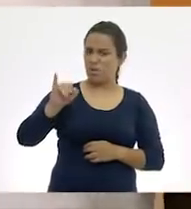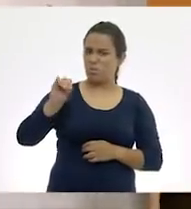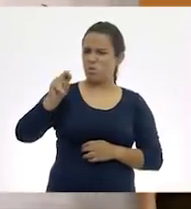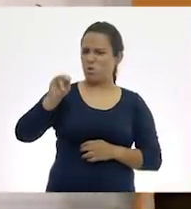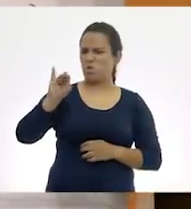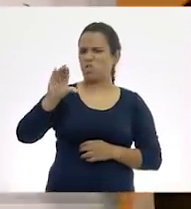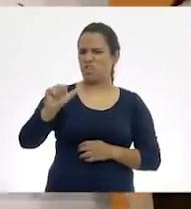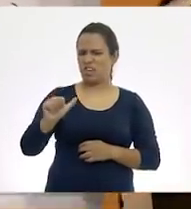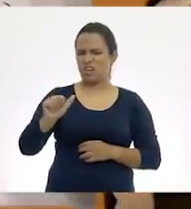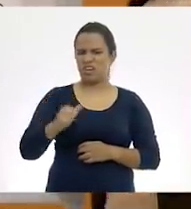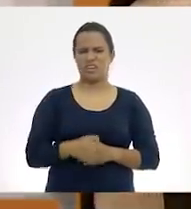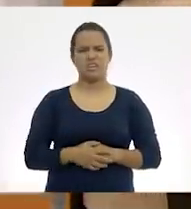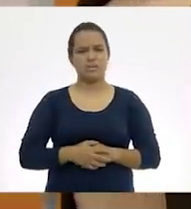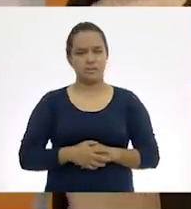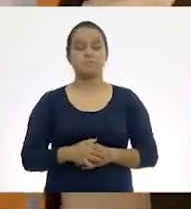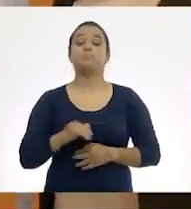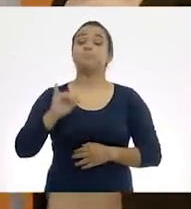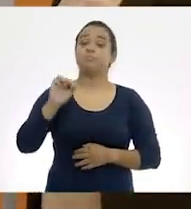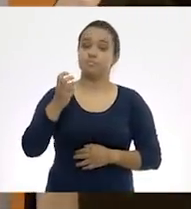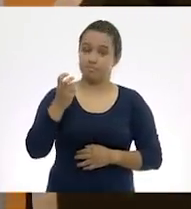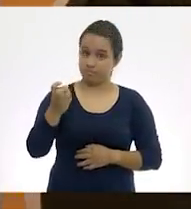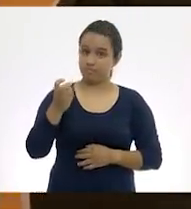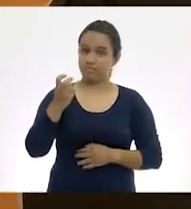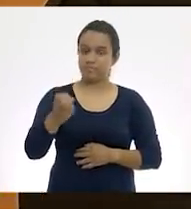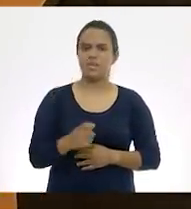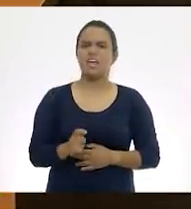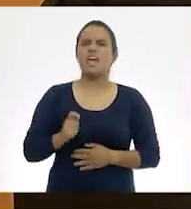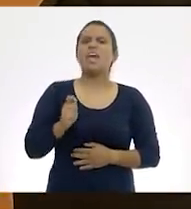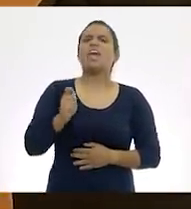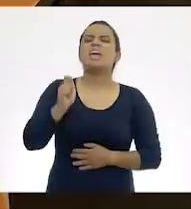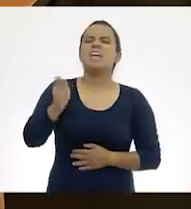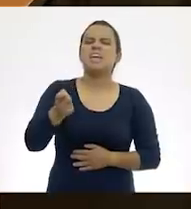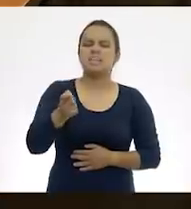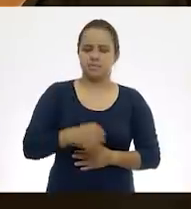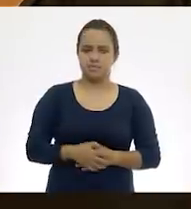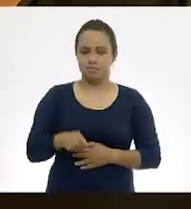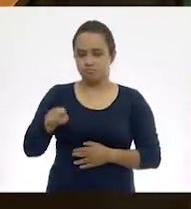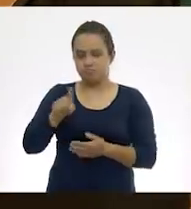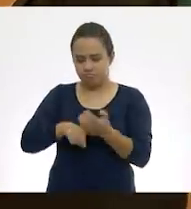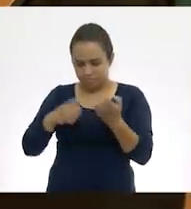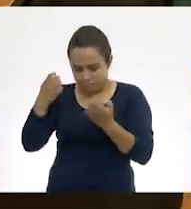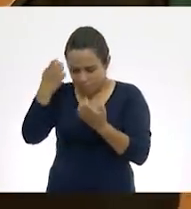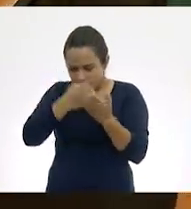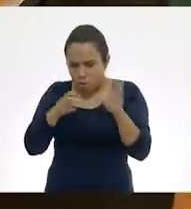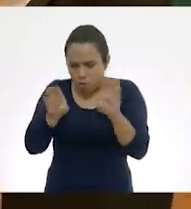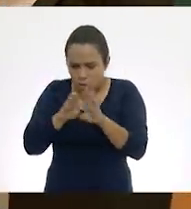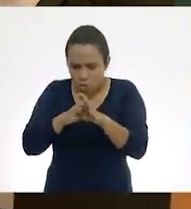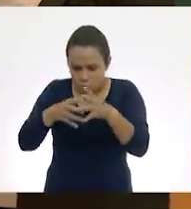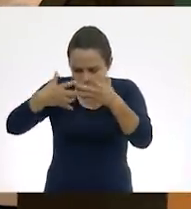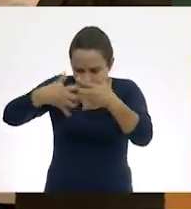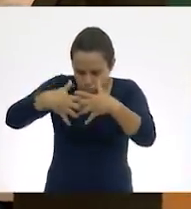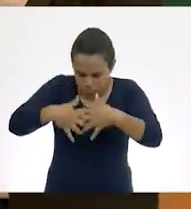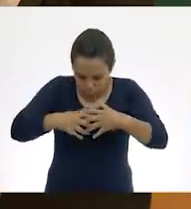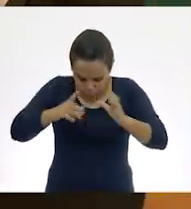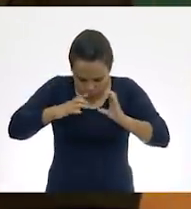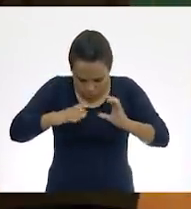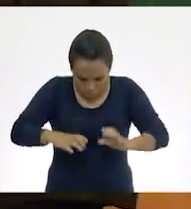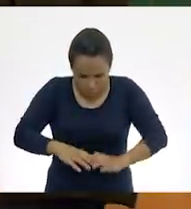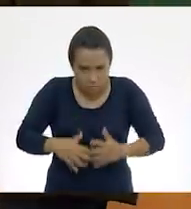Ingeniería biónica. Así es, que es la ciencia que estudia el funcionamiento de nuestro